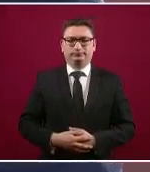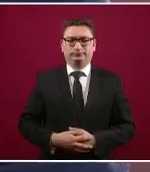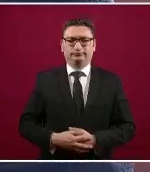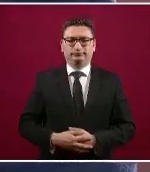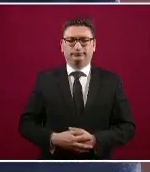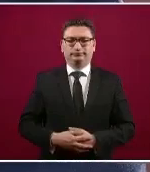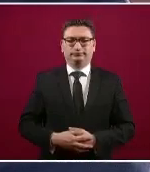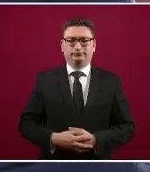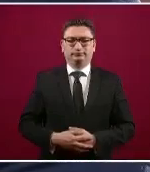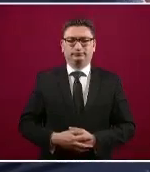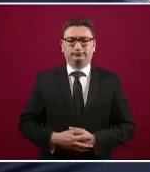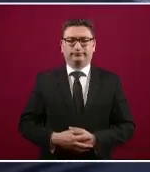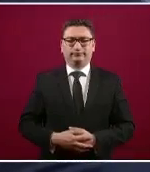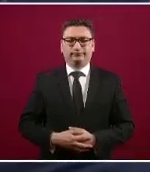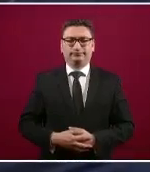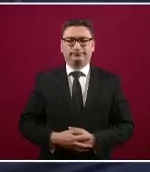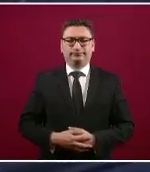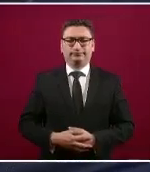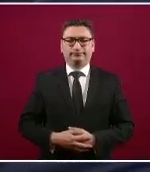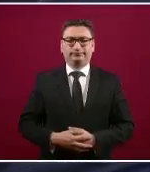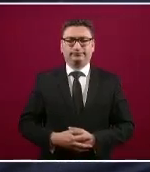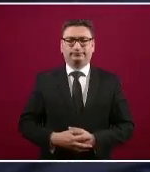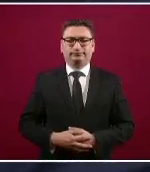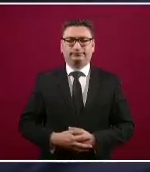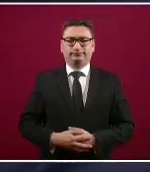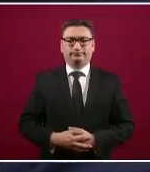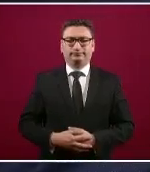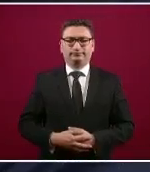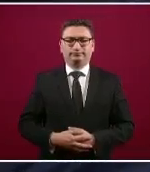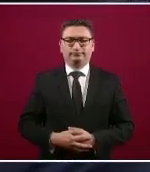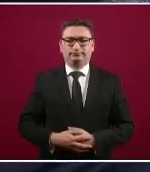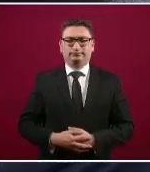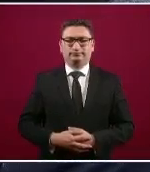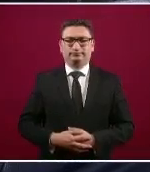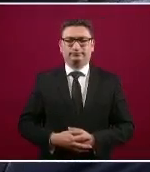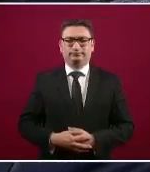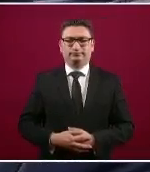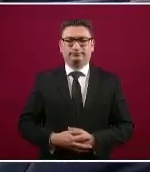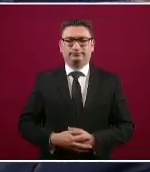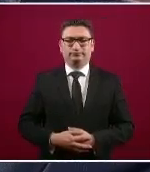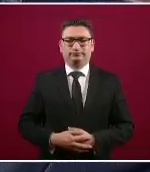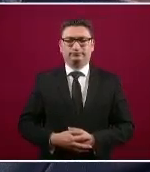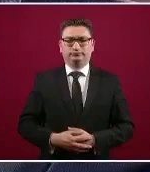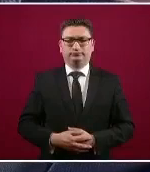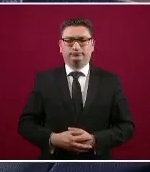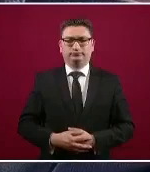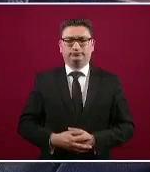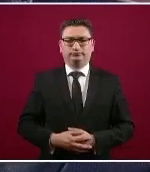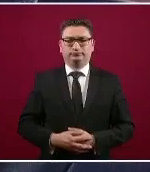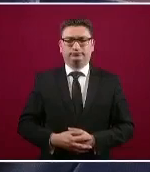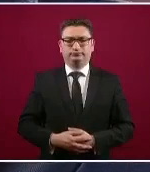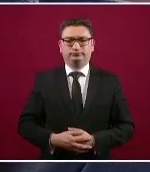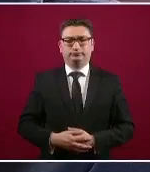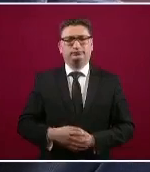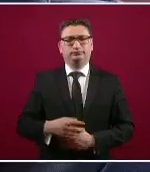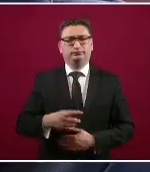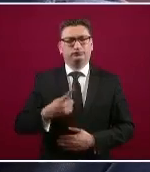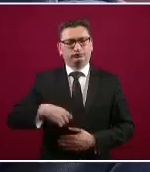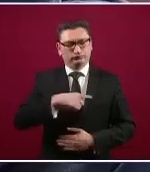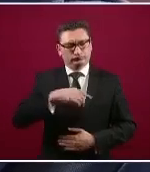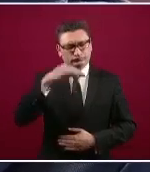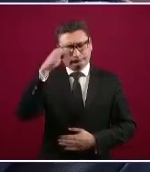pensando más en el aniversario de su